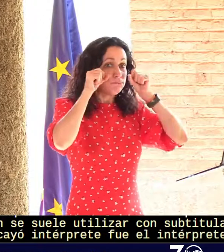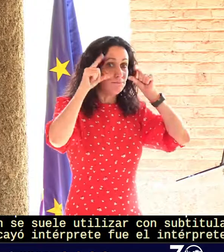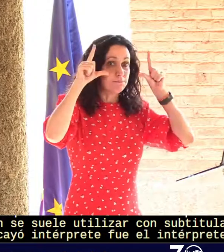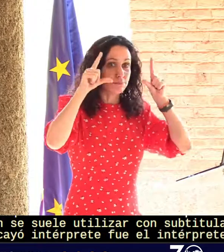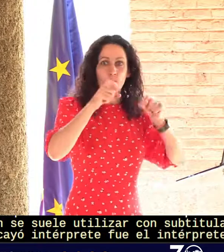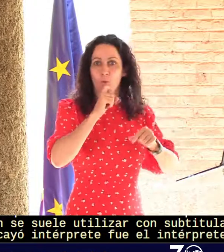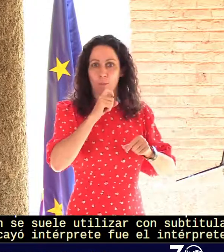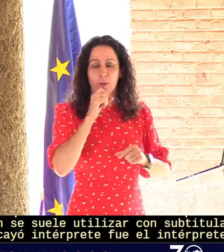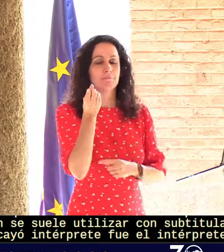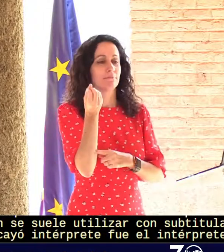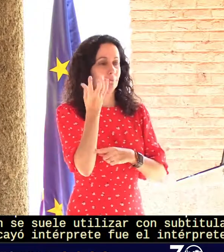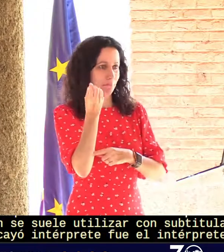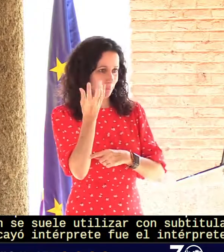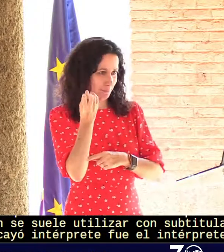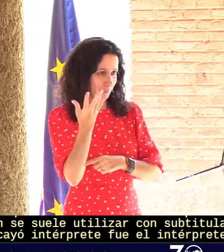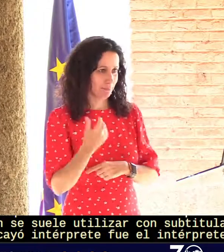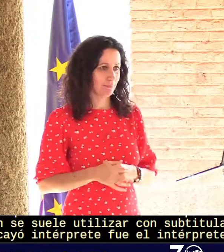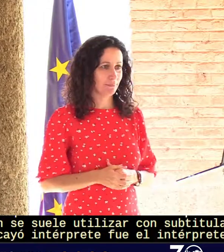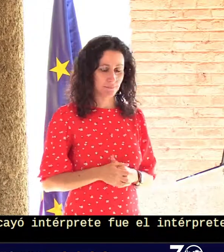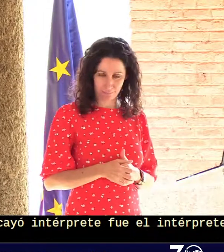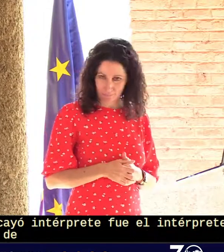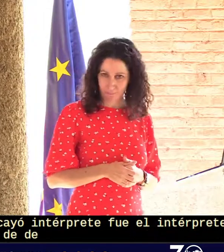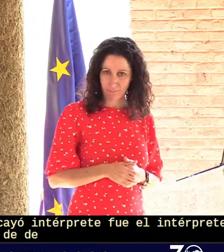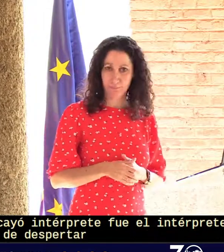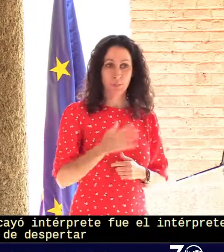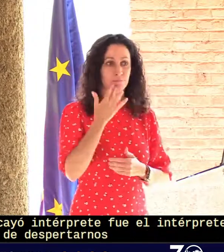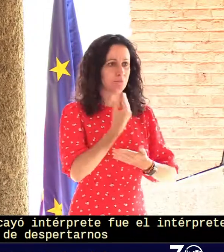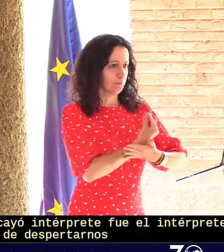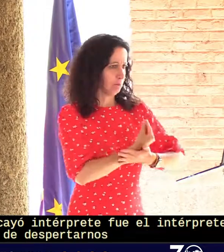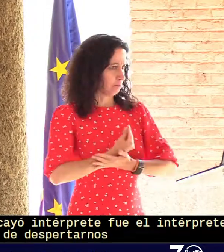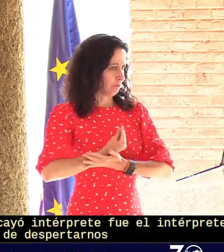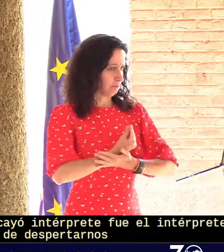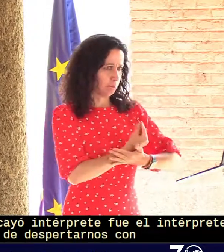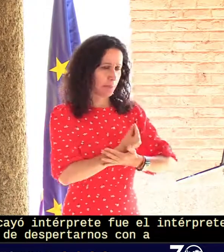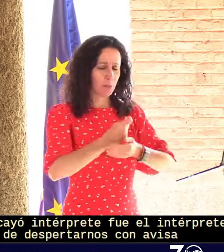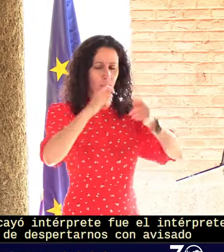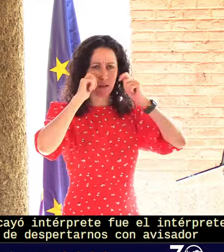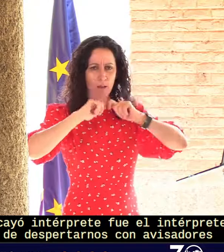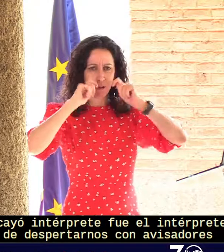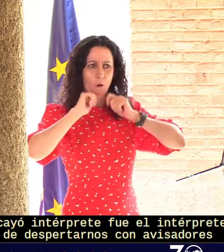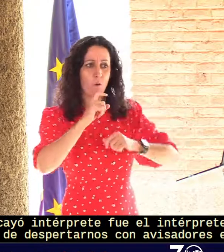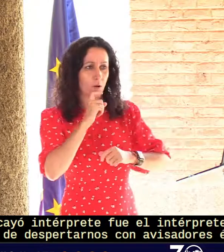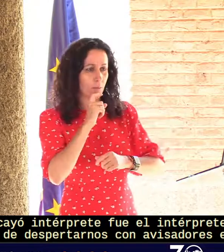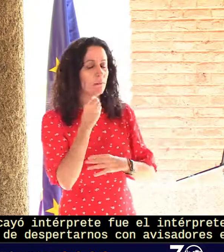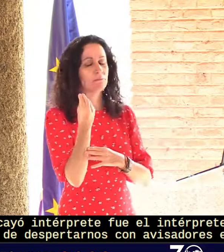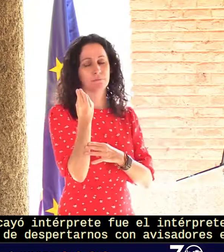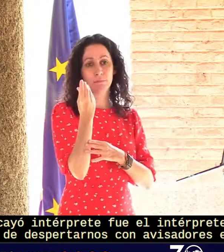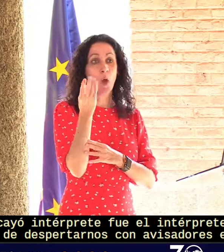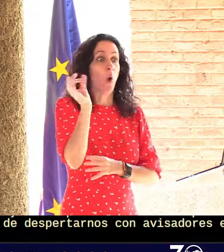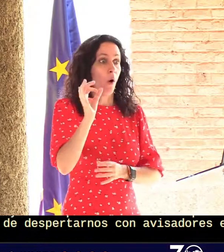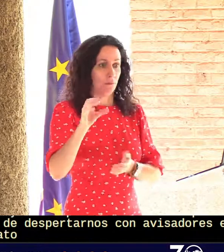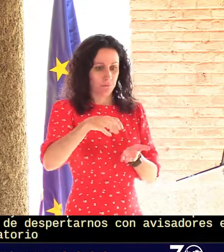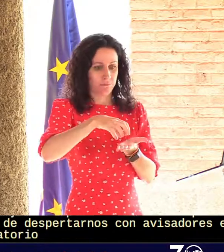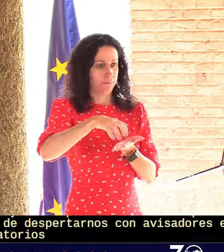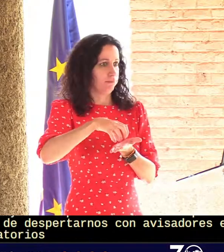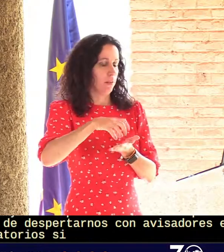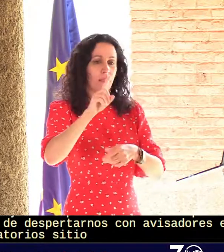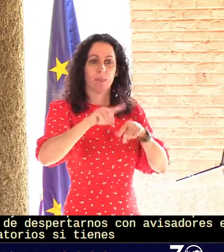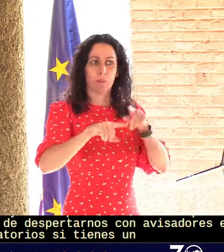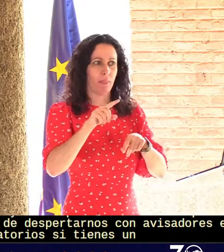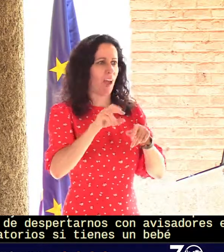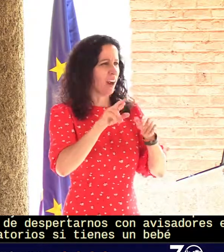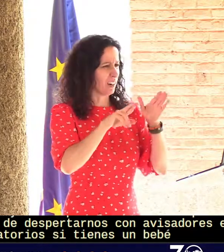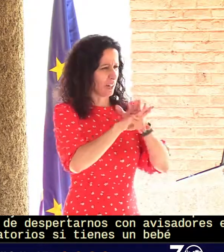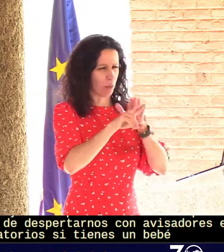sus títulos eh a la hora de despertarnos con avisadores tanto luminosos como vibratorios si tienes un